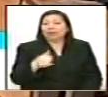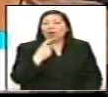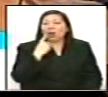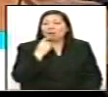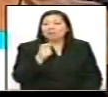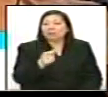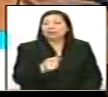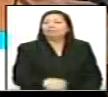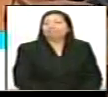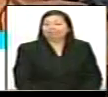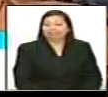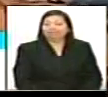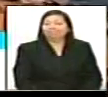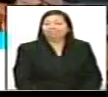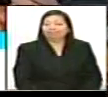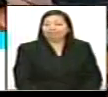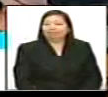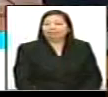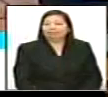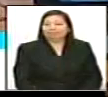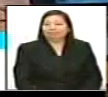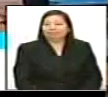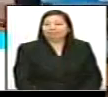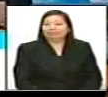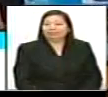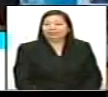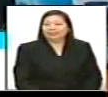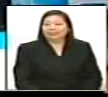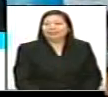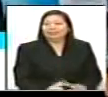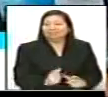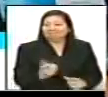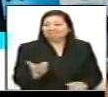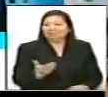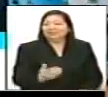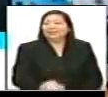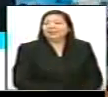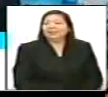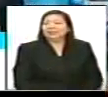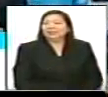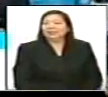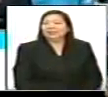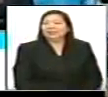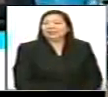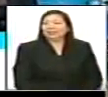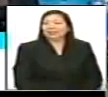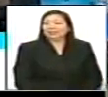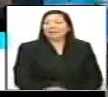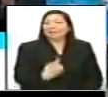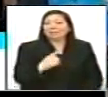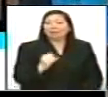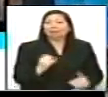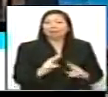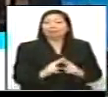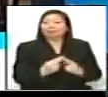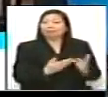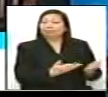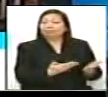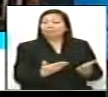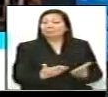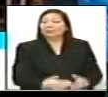Bueno, muchas gracias a la Fundación Nauman y al despacho del congresista Guido Lombardi por esta